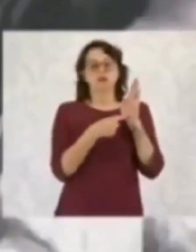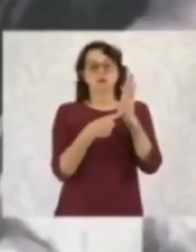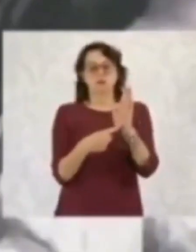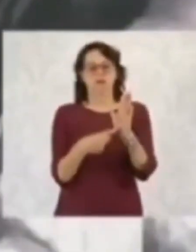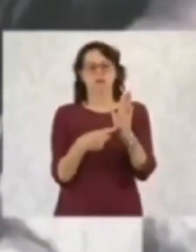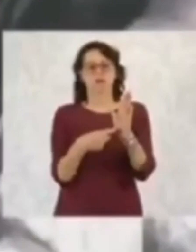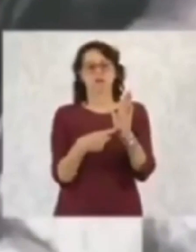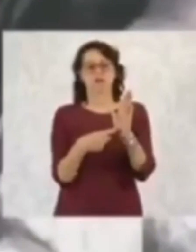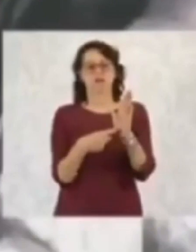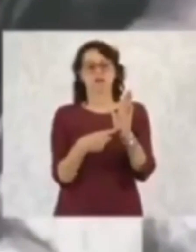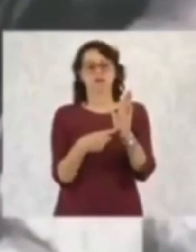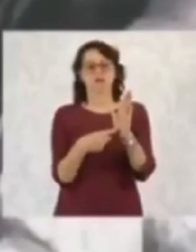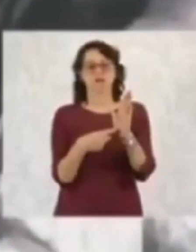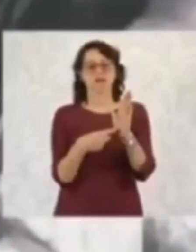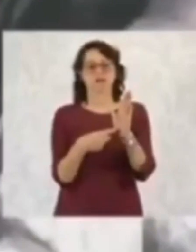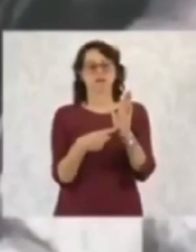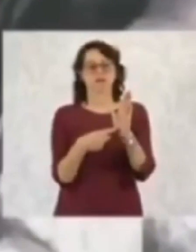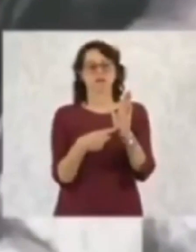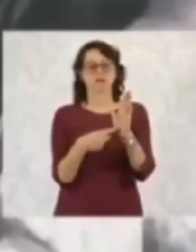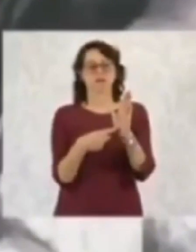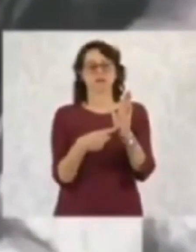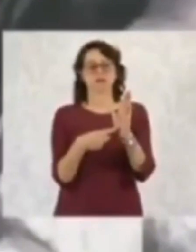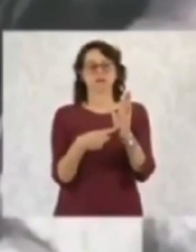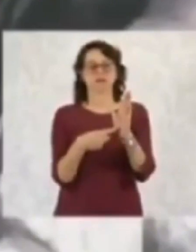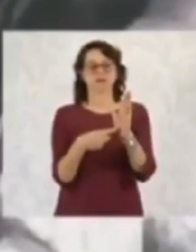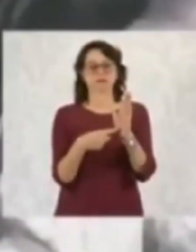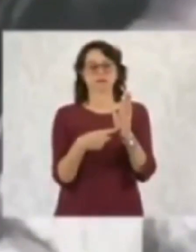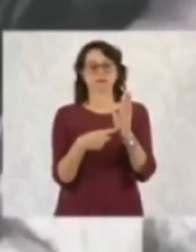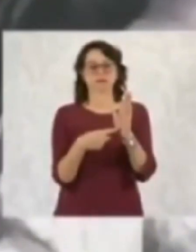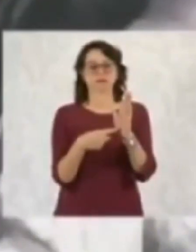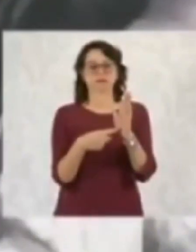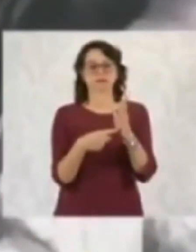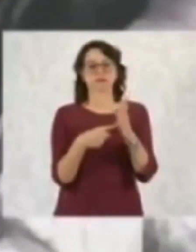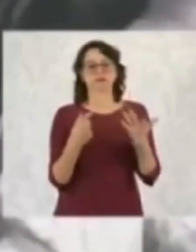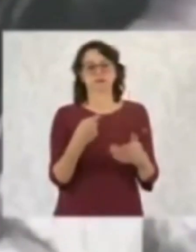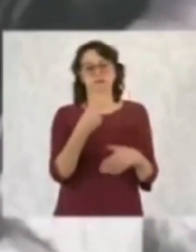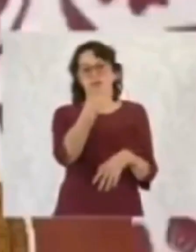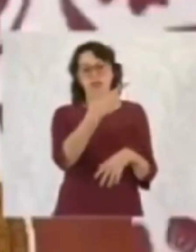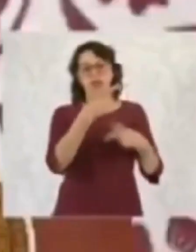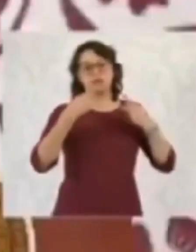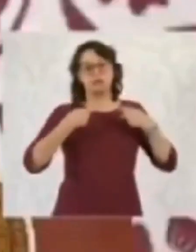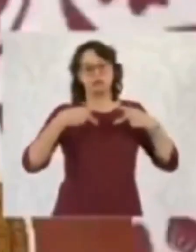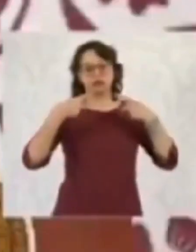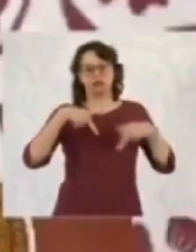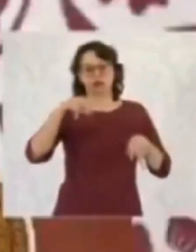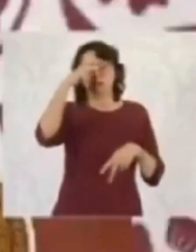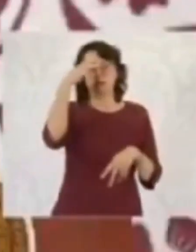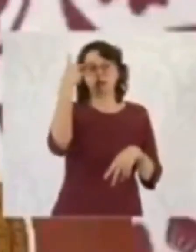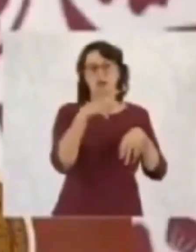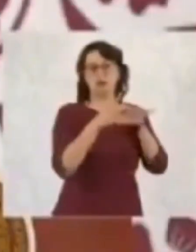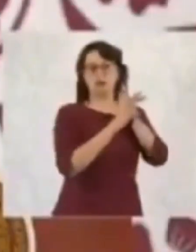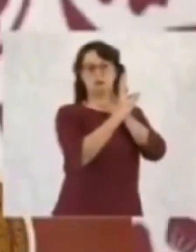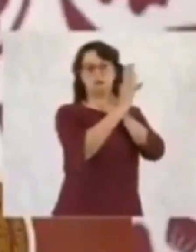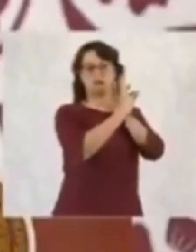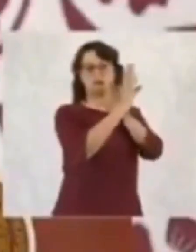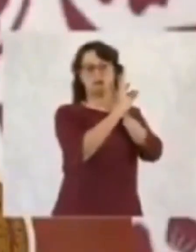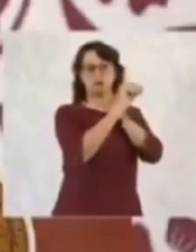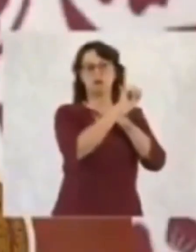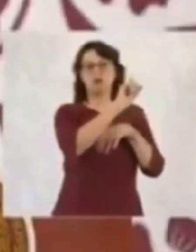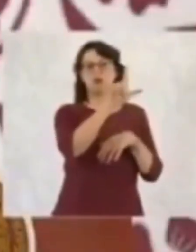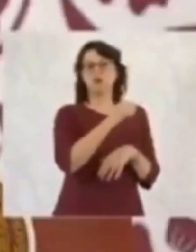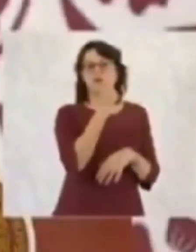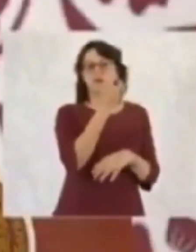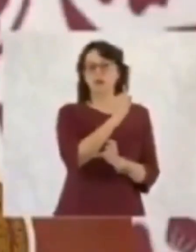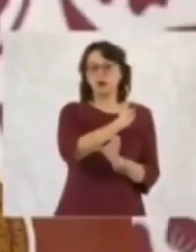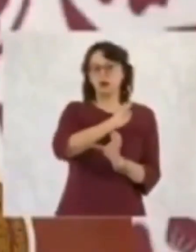Los ingresos, los flujos que mandan los paisanos hacia sus familiares a México